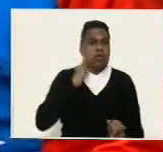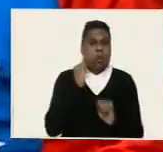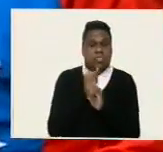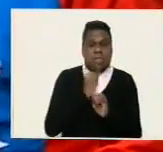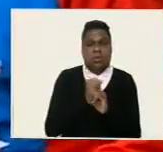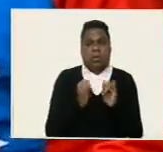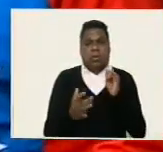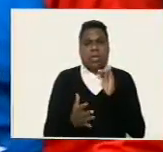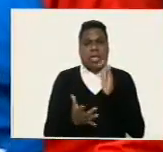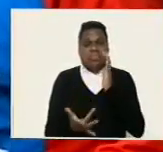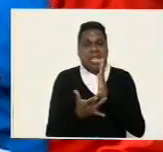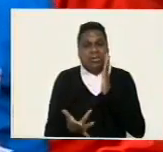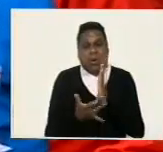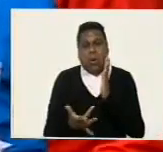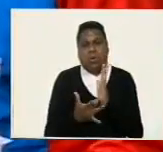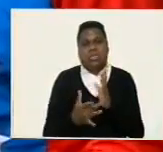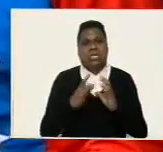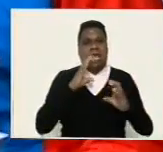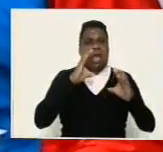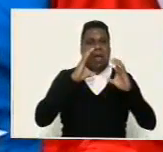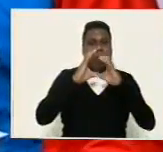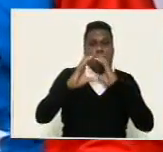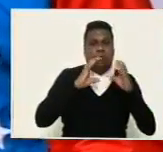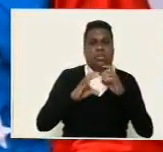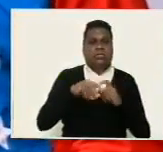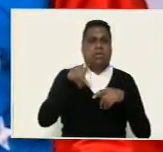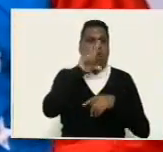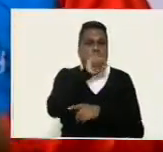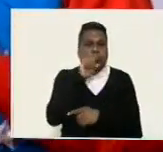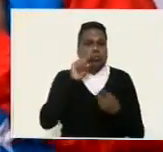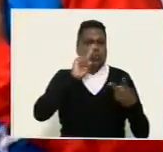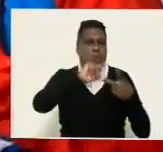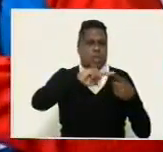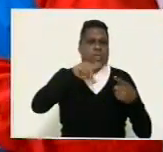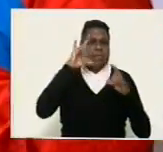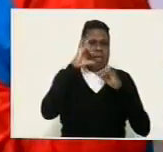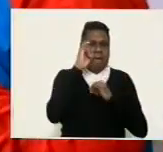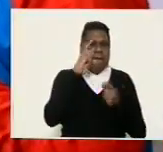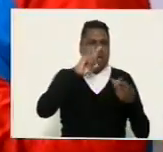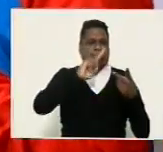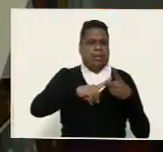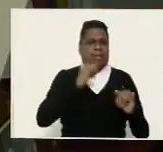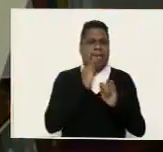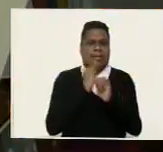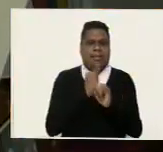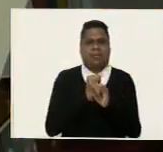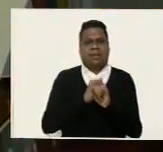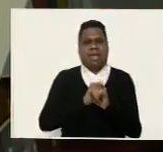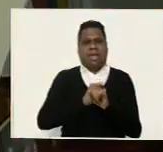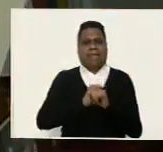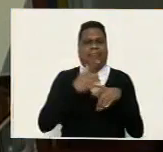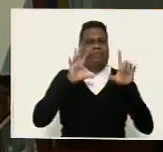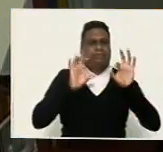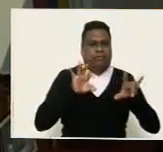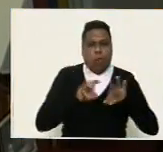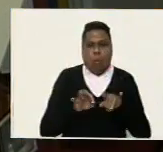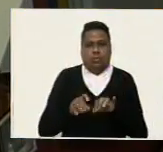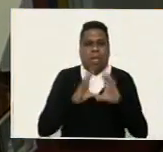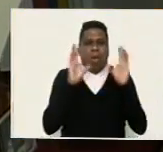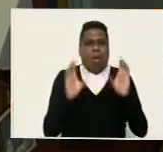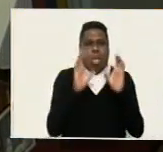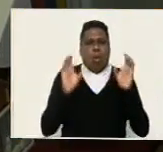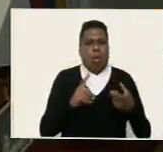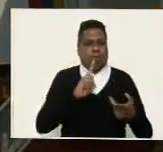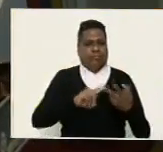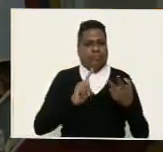las redes, bajo la comunicación 2.0, hoy nuestros jóvenes, nuestra juventud, muchas veces lo que hace es repetir